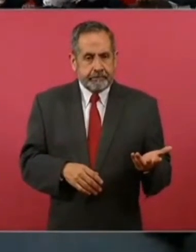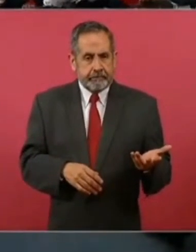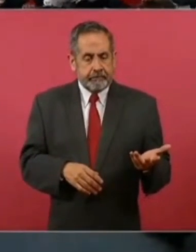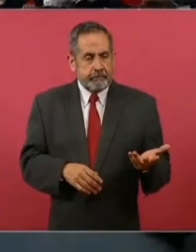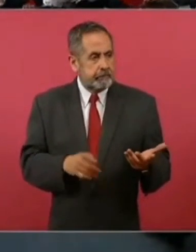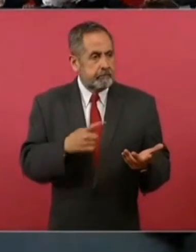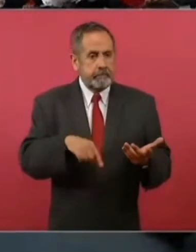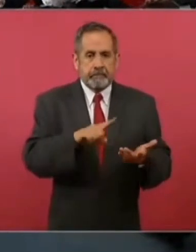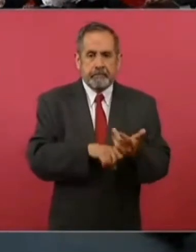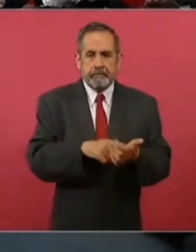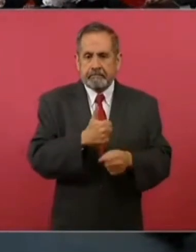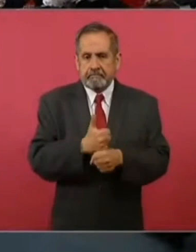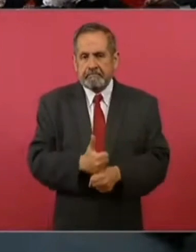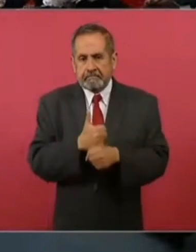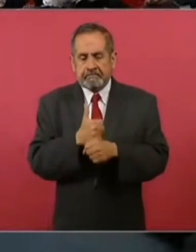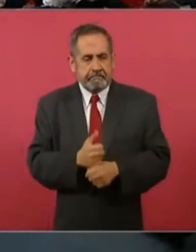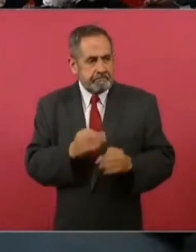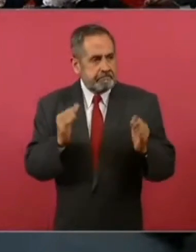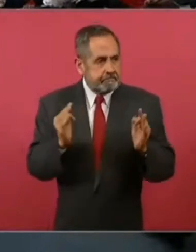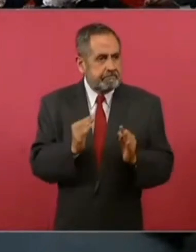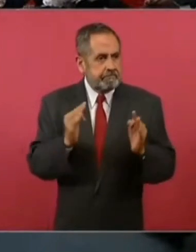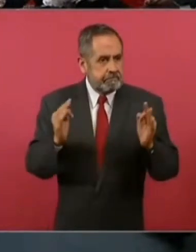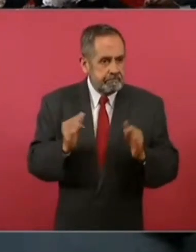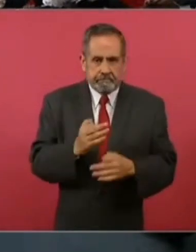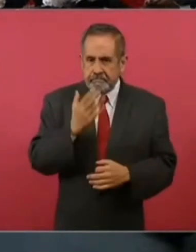padecieron de frío